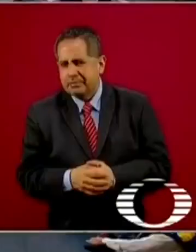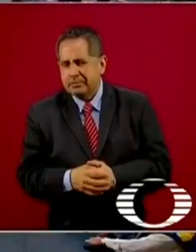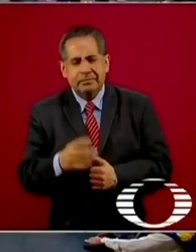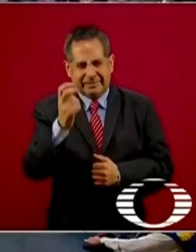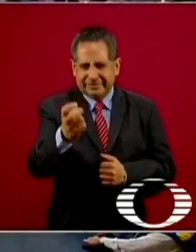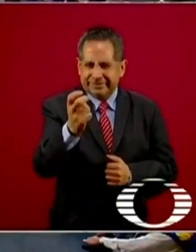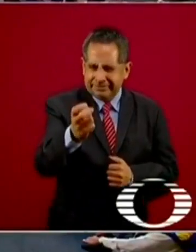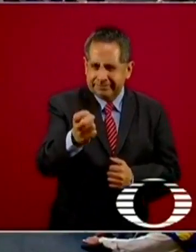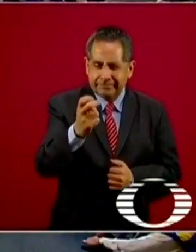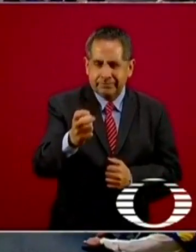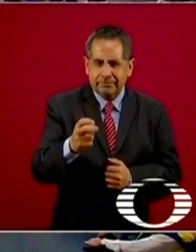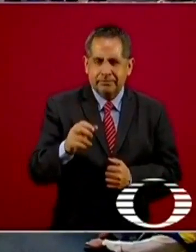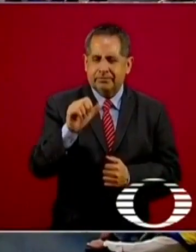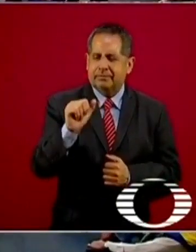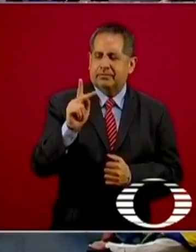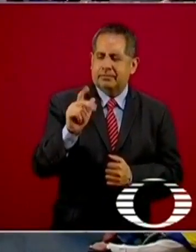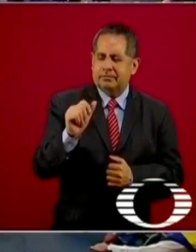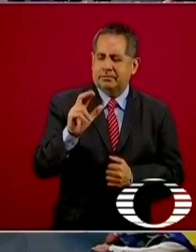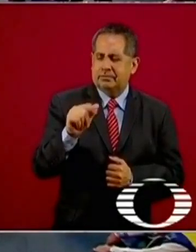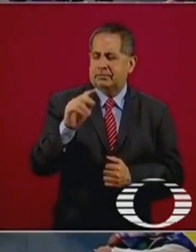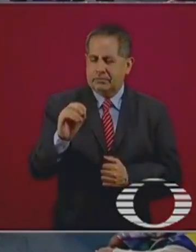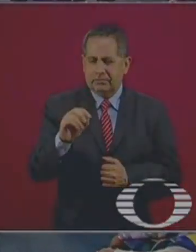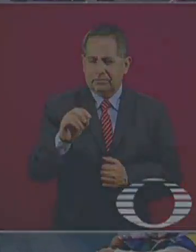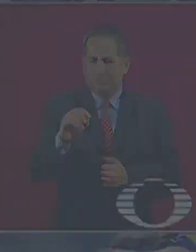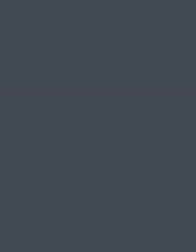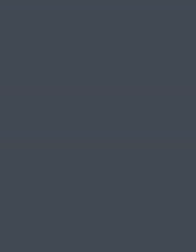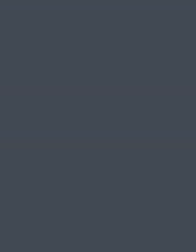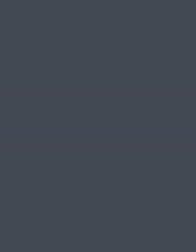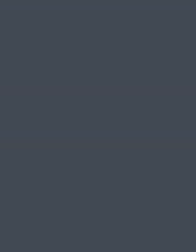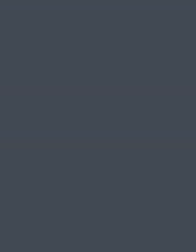utilizó un término, creo que su abogado, aparato organizado de poder.